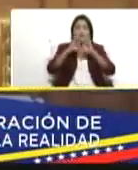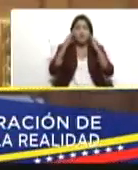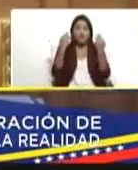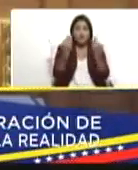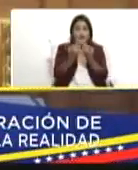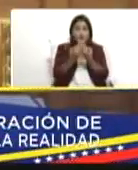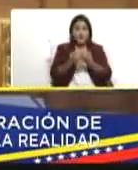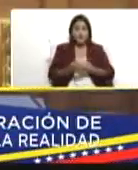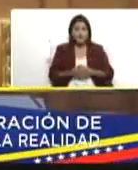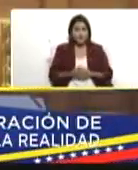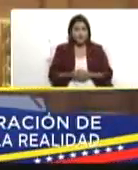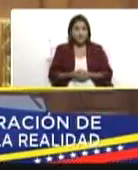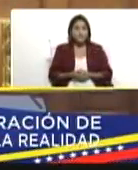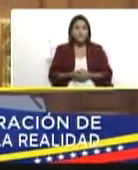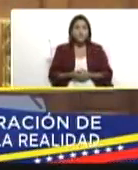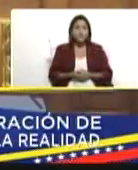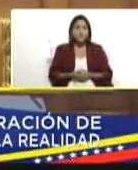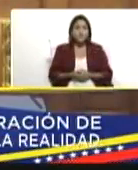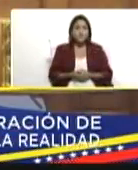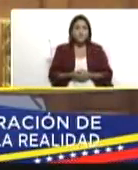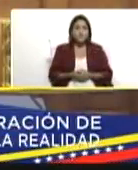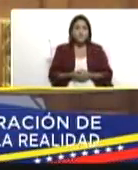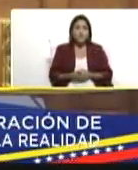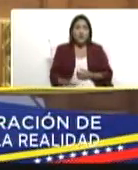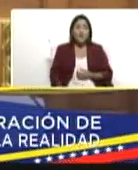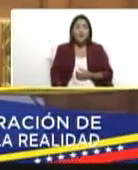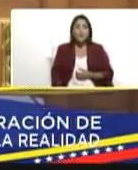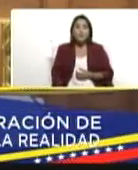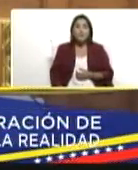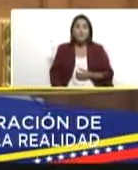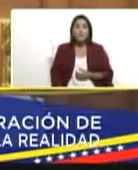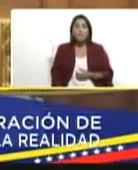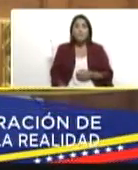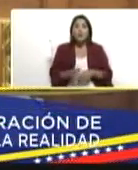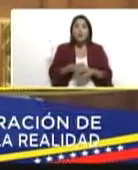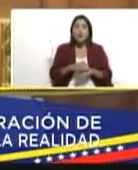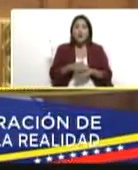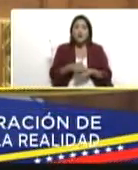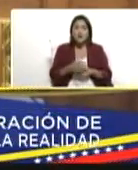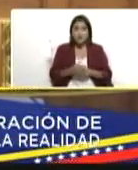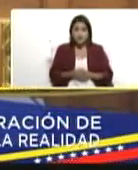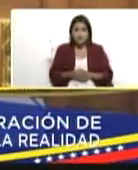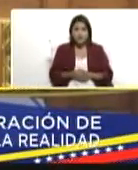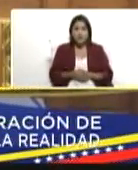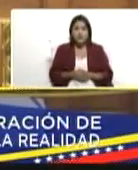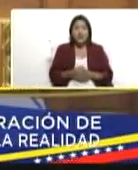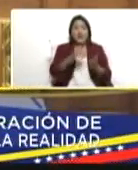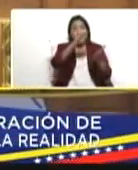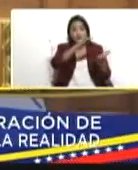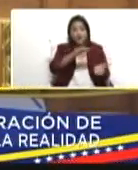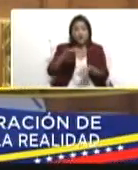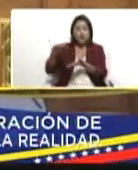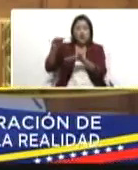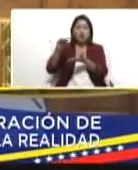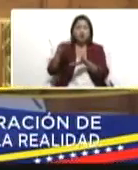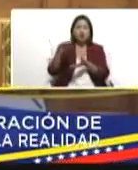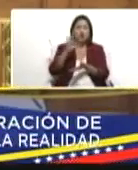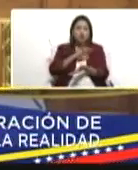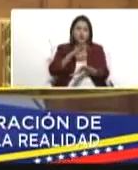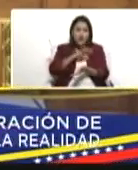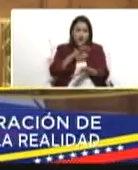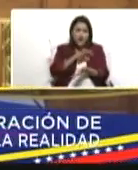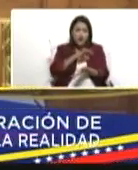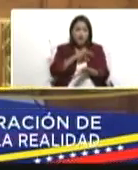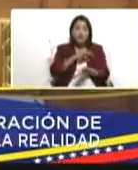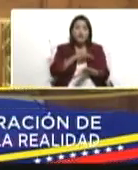directamente gracias a la expansión de la inversión social Hoy podemos decir